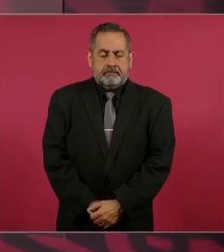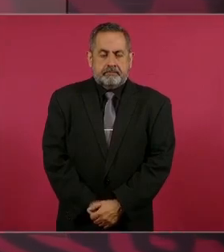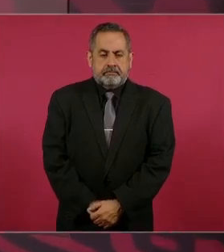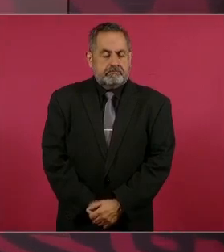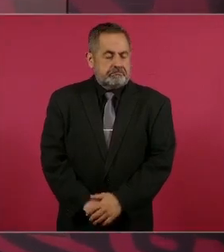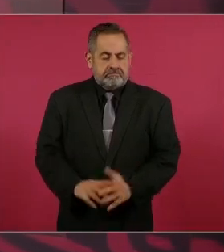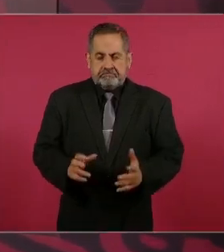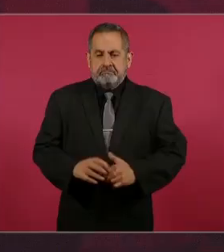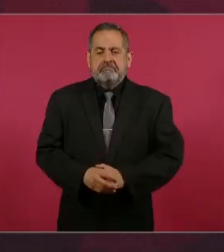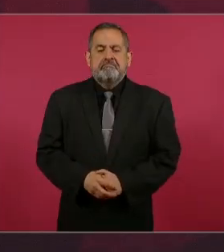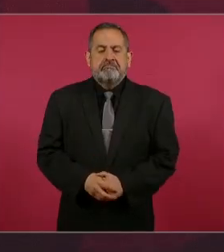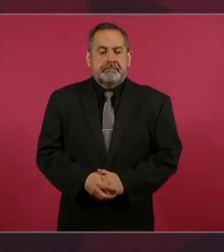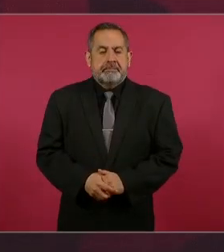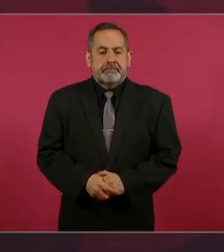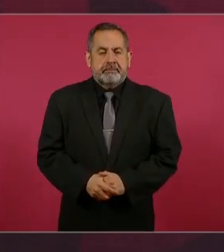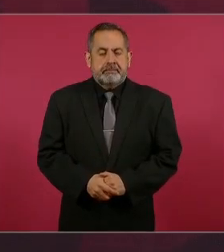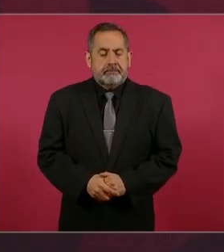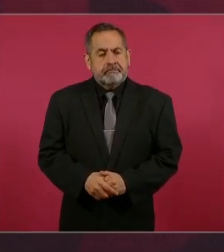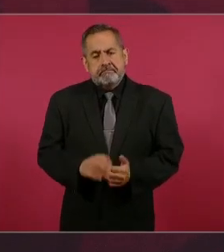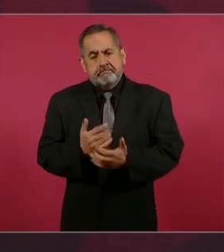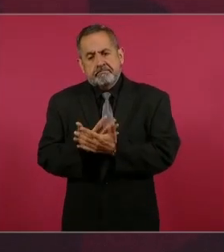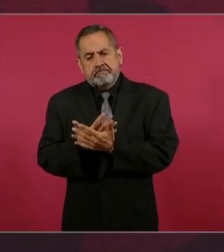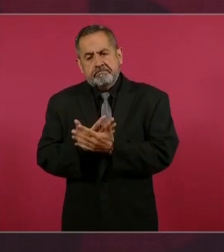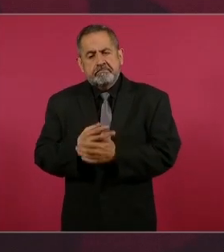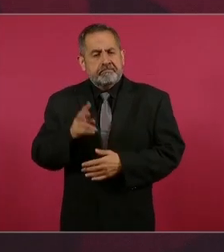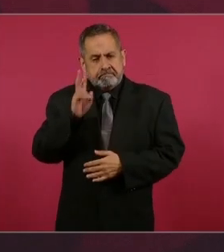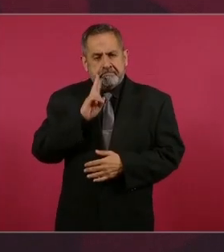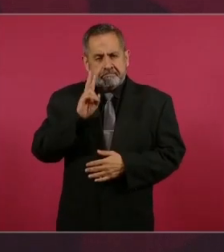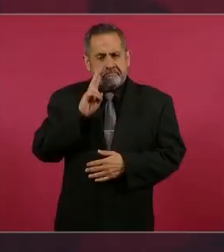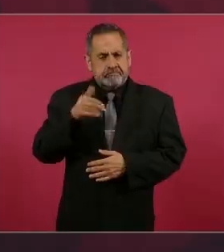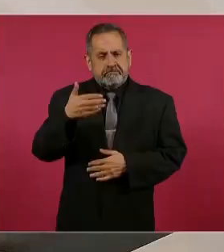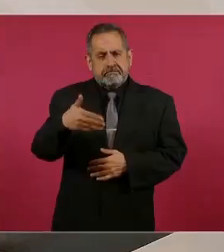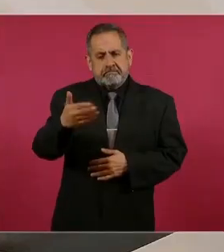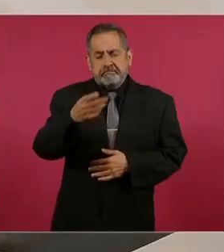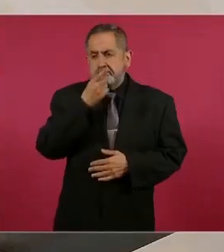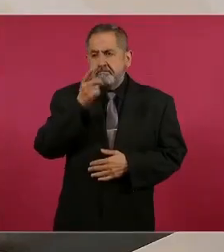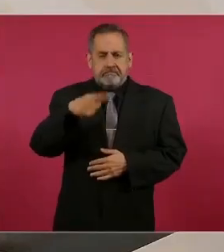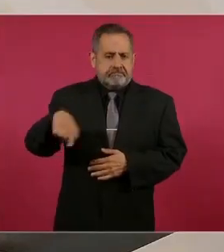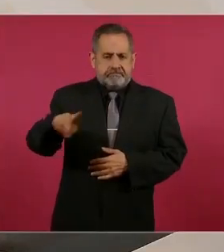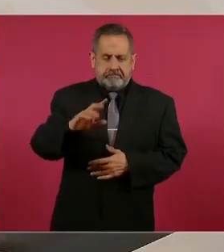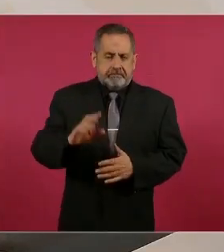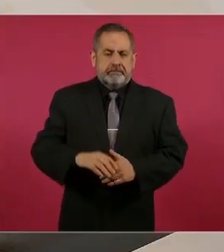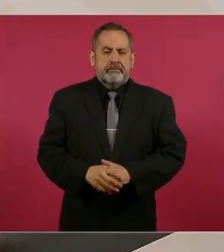Entonces vamos a esperar a ver qué dice la gente.